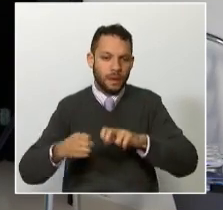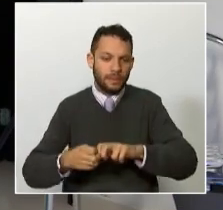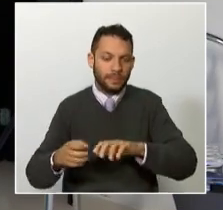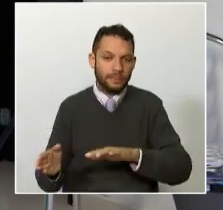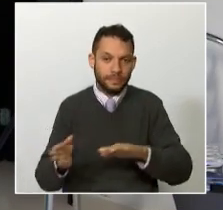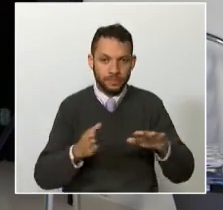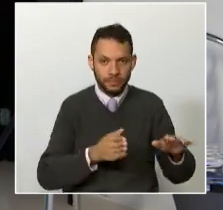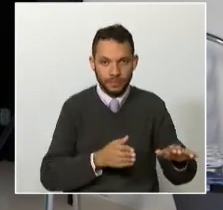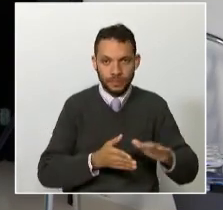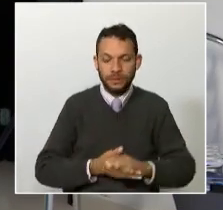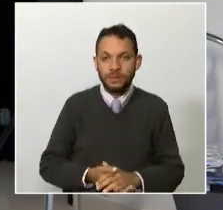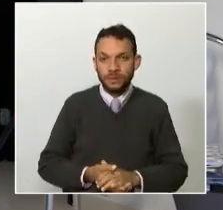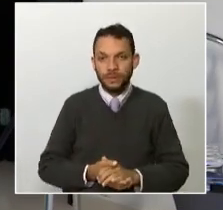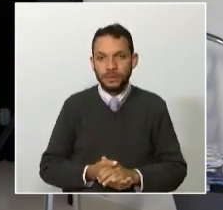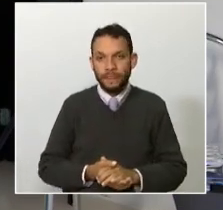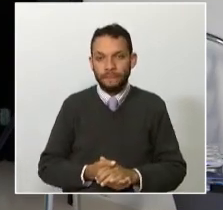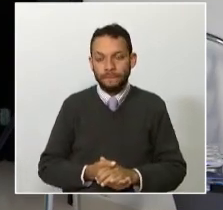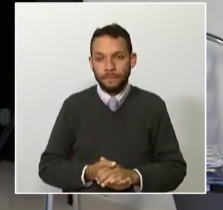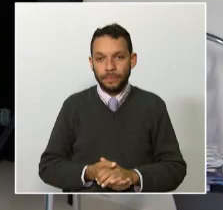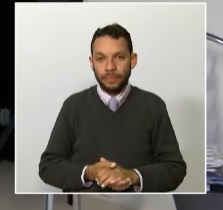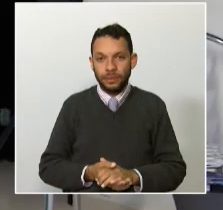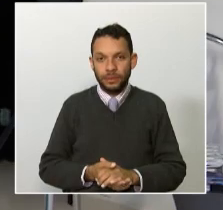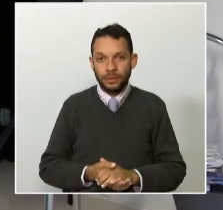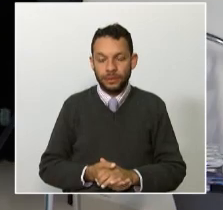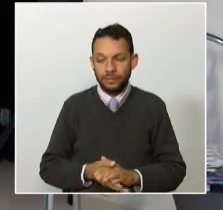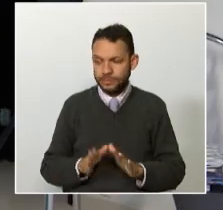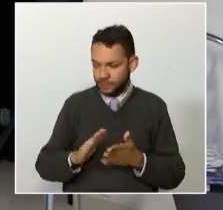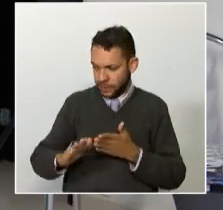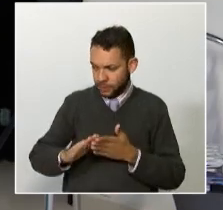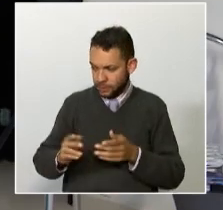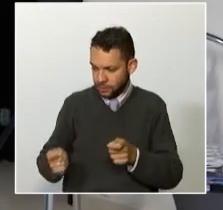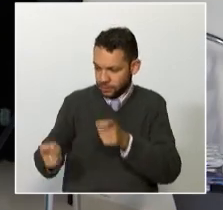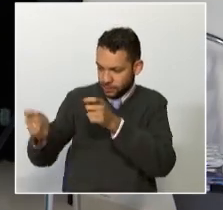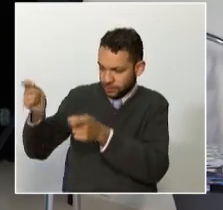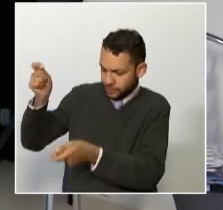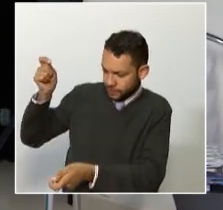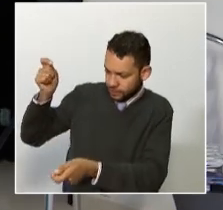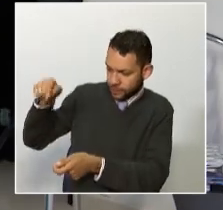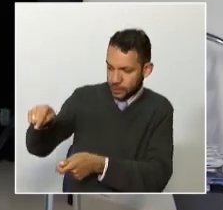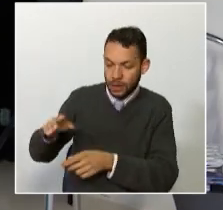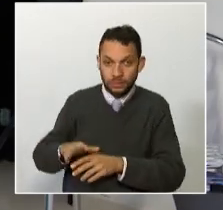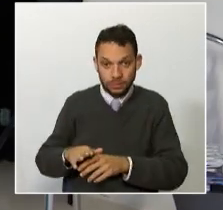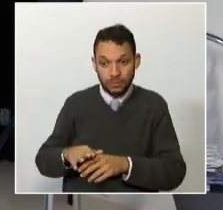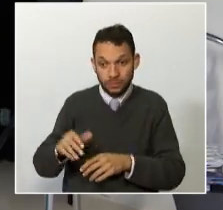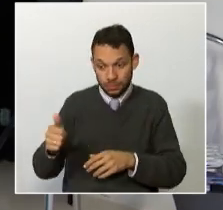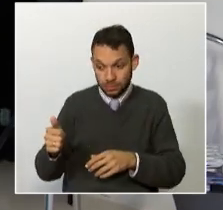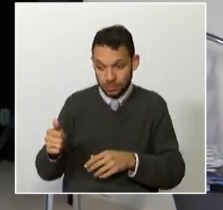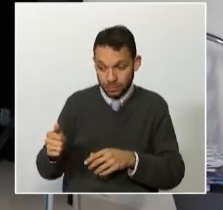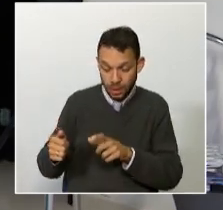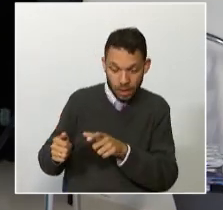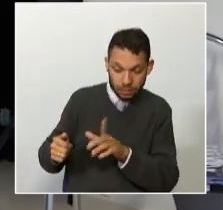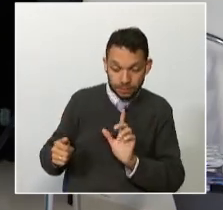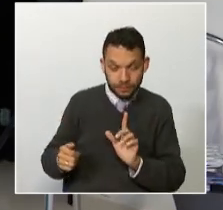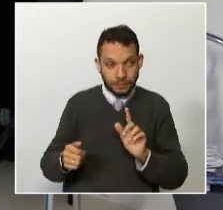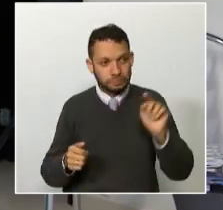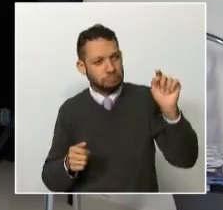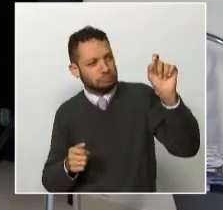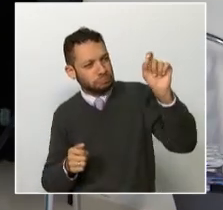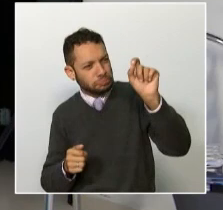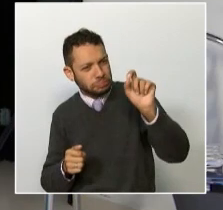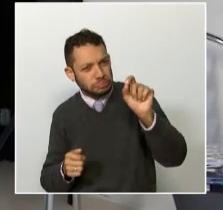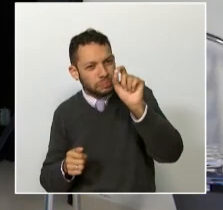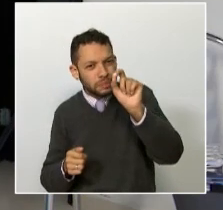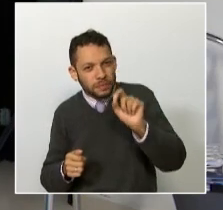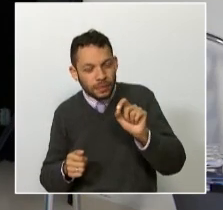paso esto, por ejemplo, téngame Adriana, yo a ella le veo estas cositas, pero